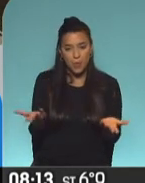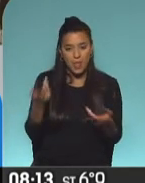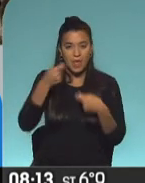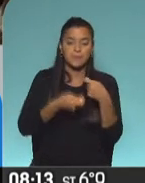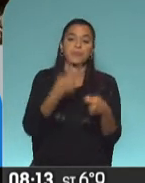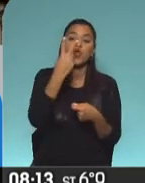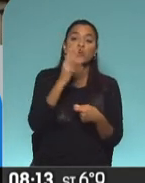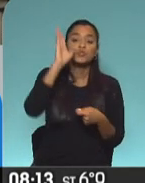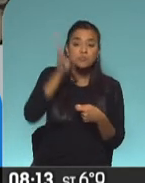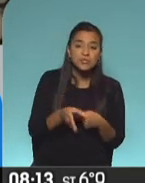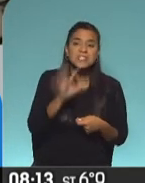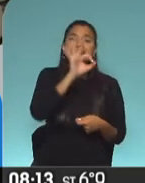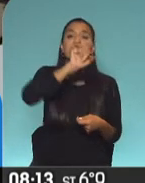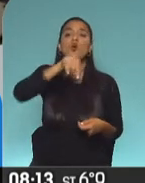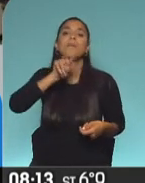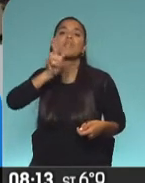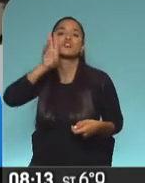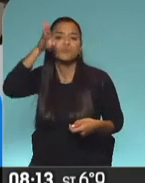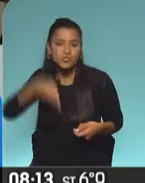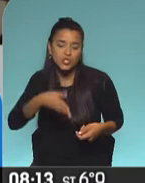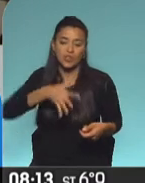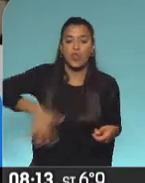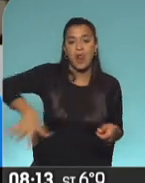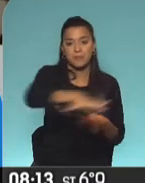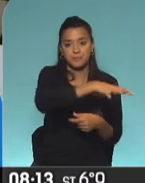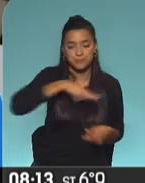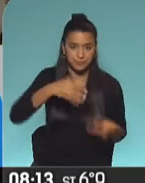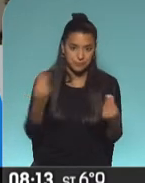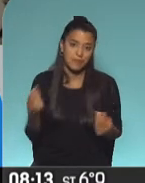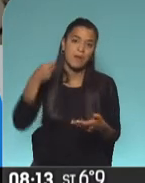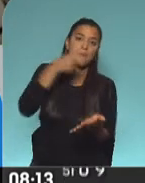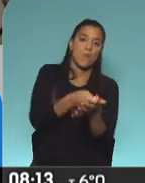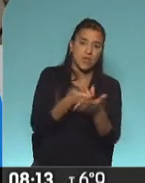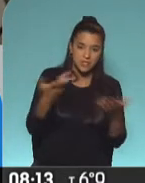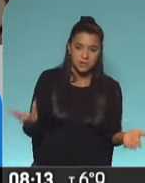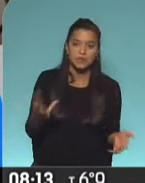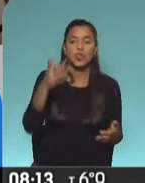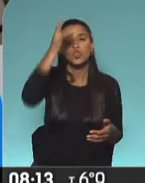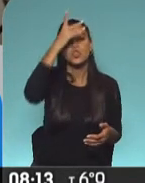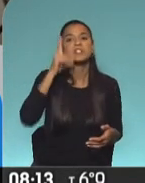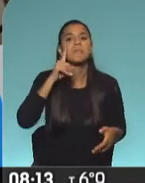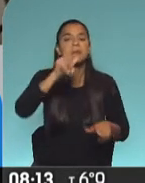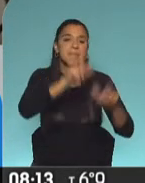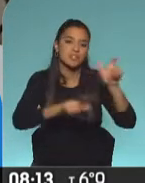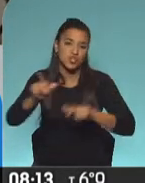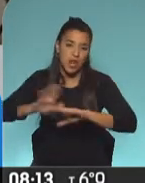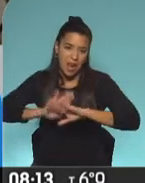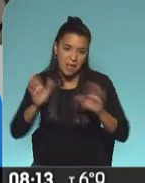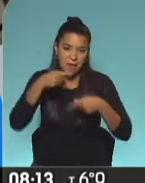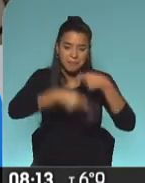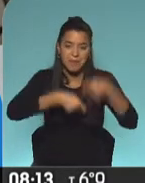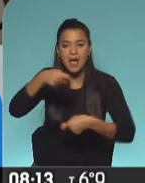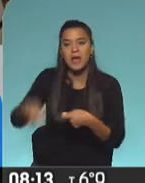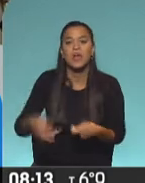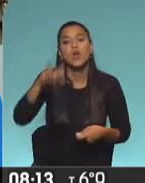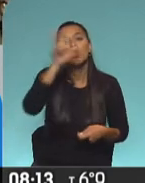El 2%, el 0,2% de la población sería afectada por este impuesto, estamos hablando de 12.000 personas, personas que tienen